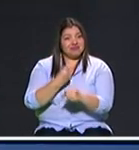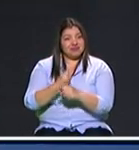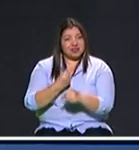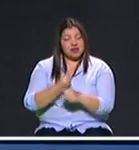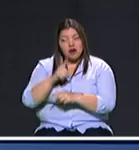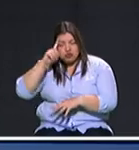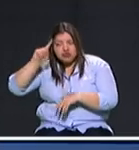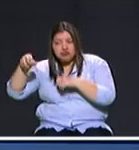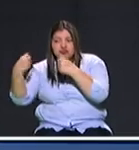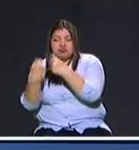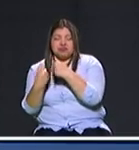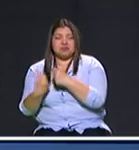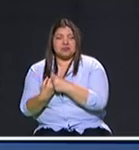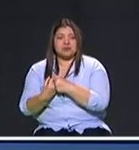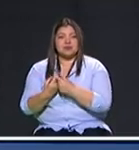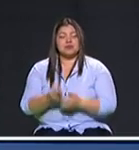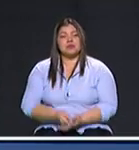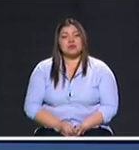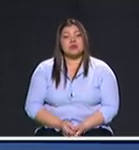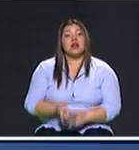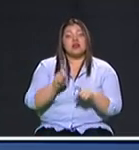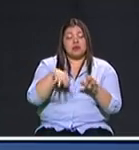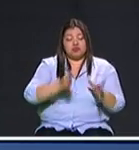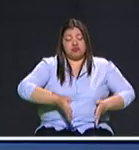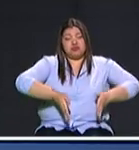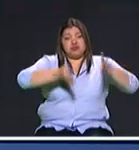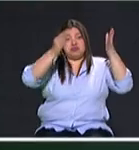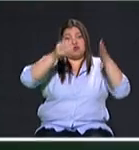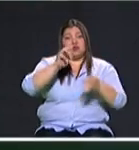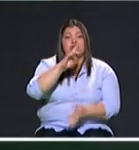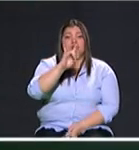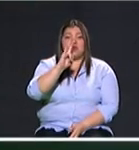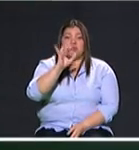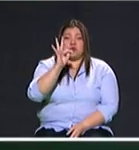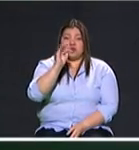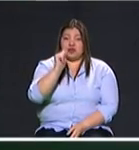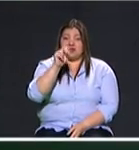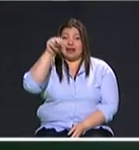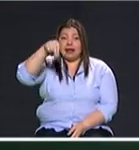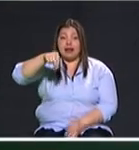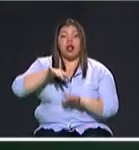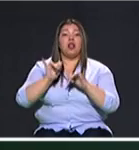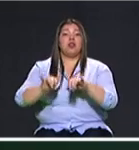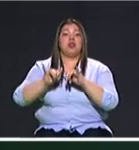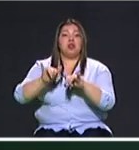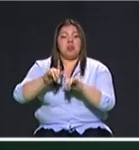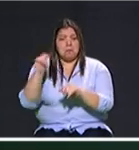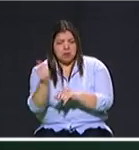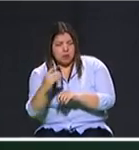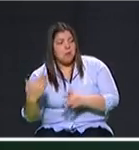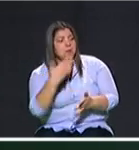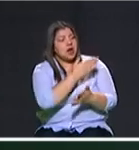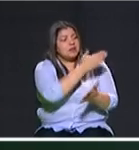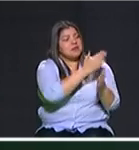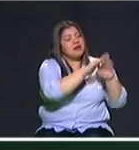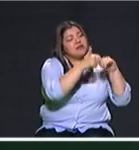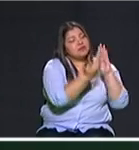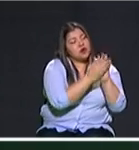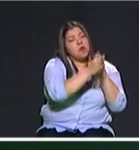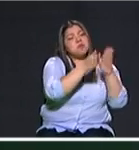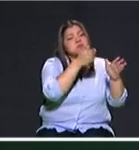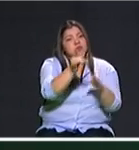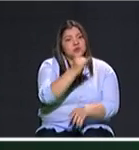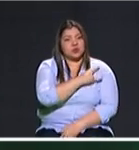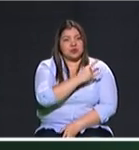mucho y de igual manera que ruta n salga donde está y vaya a las escuelas a los colegios a las universidades tiene candidata beatriz